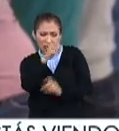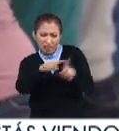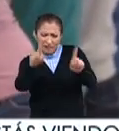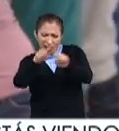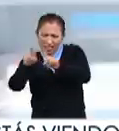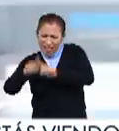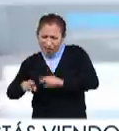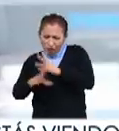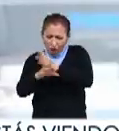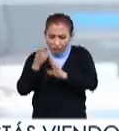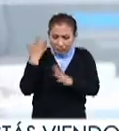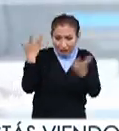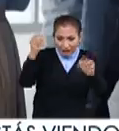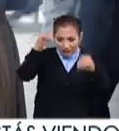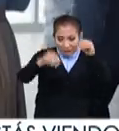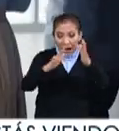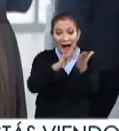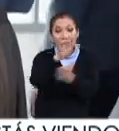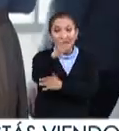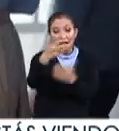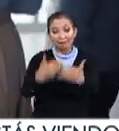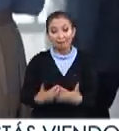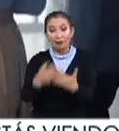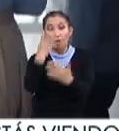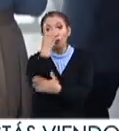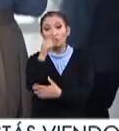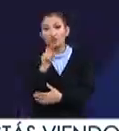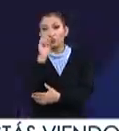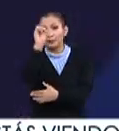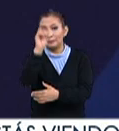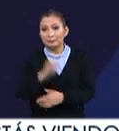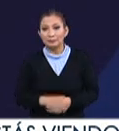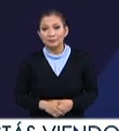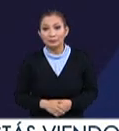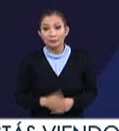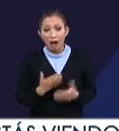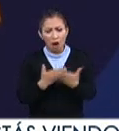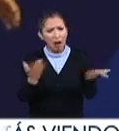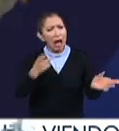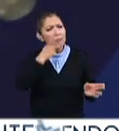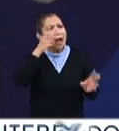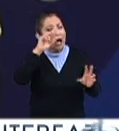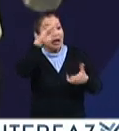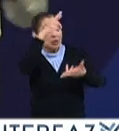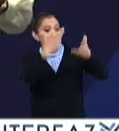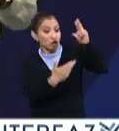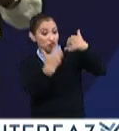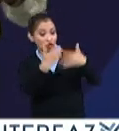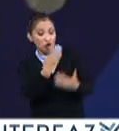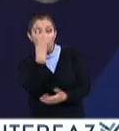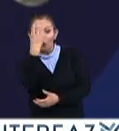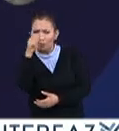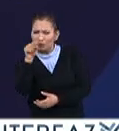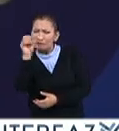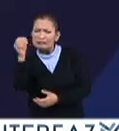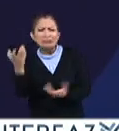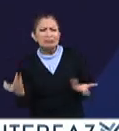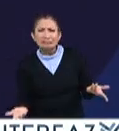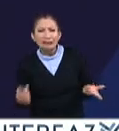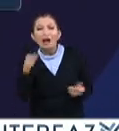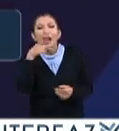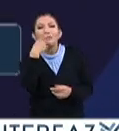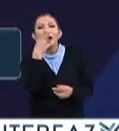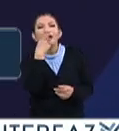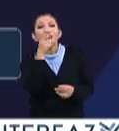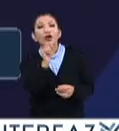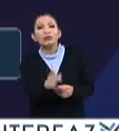gama de instrumentos que se han creado gracias a la industria 4.0. Ahora se habla mucho de la revolución industrial 4.0.